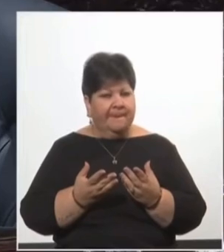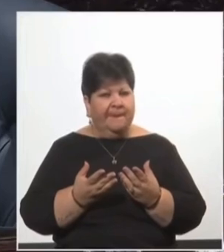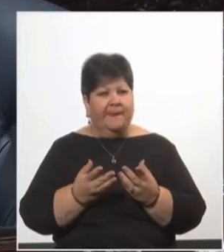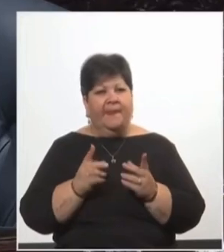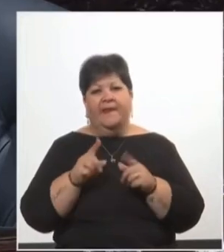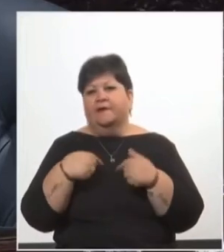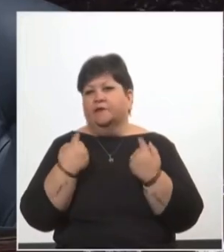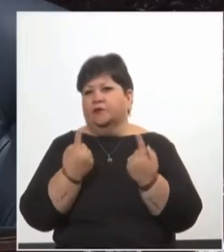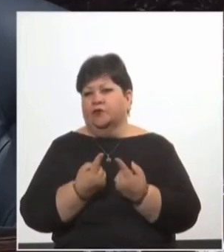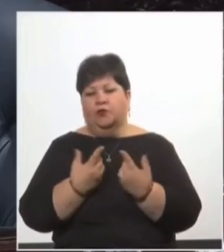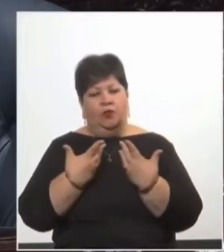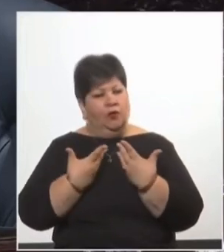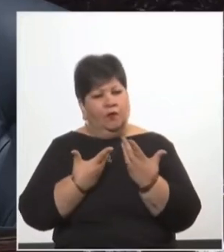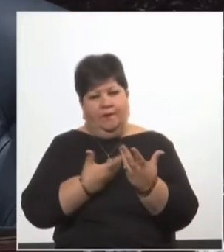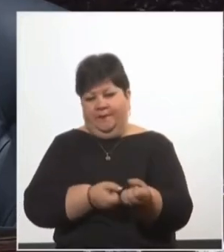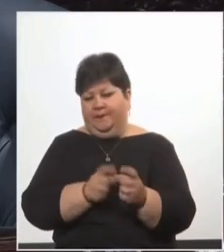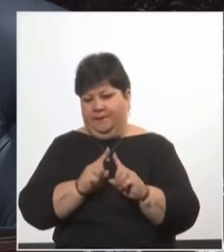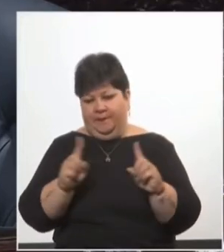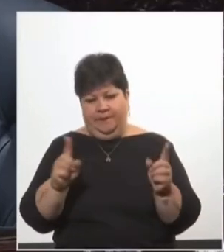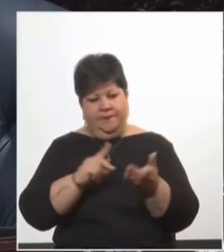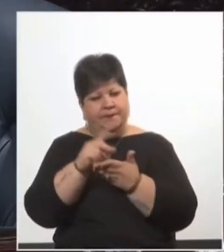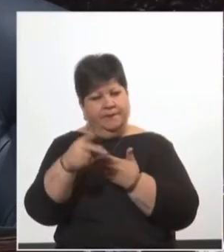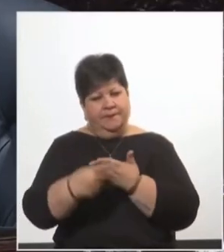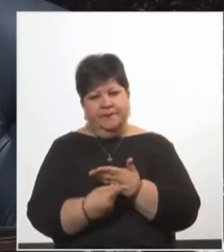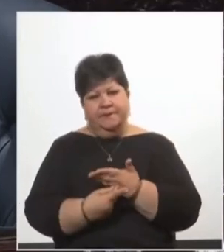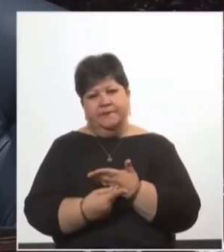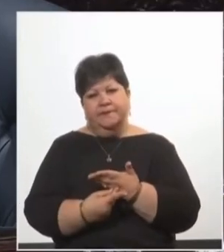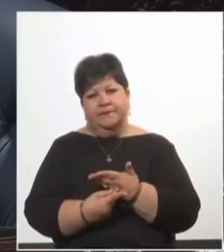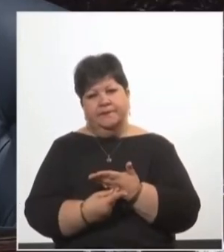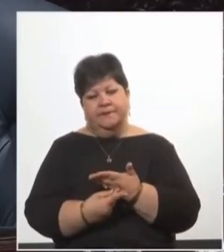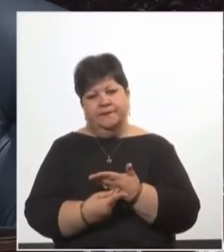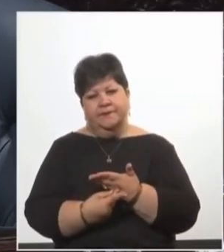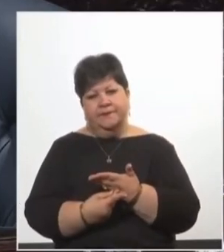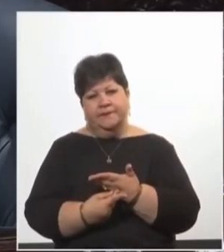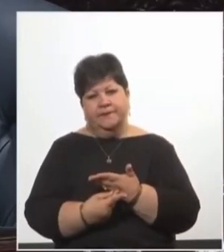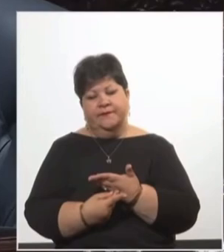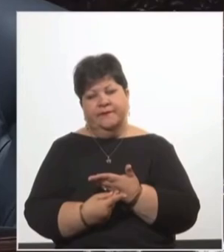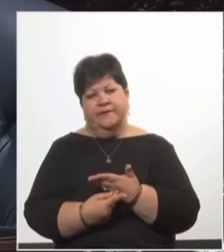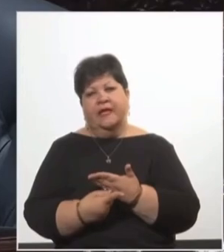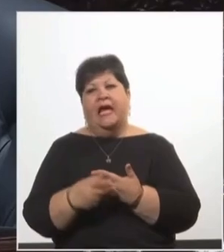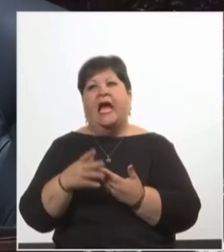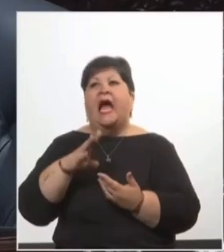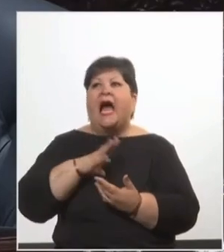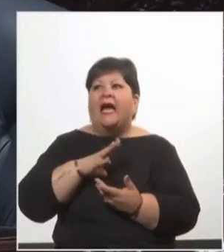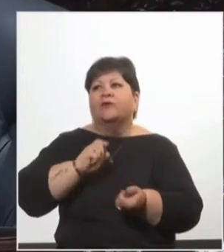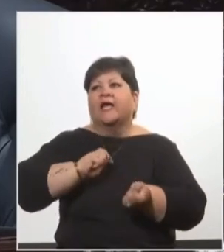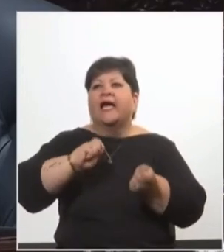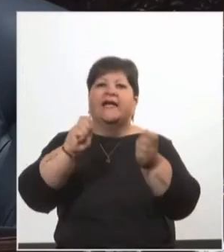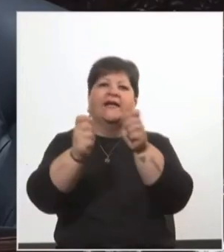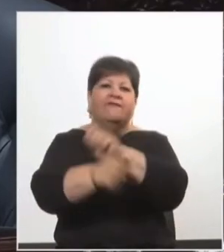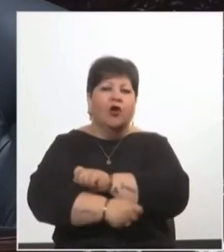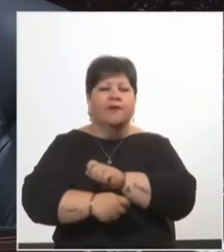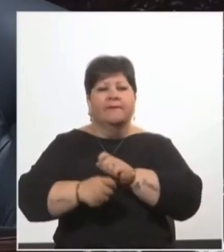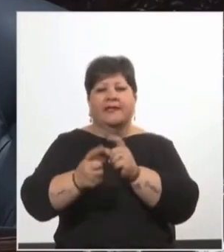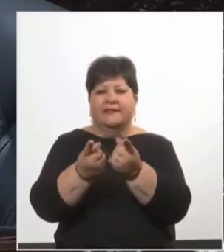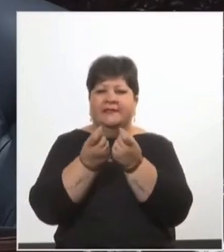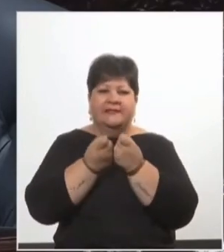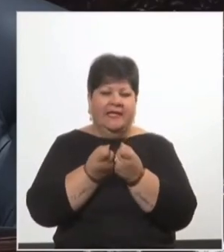nosotros no vamos a acompañar este proyecto diciendo que hay una reforma de la seguridad social